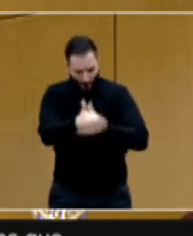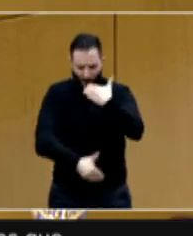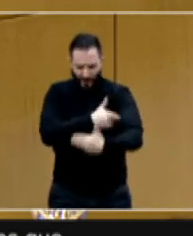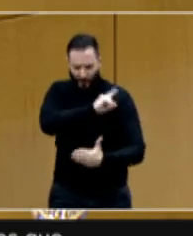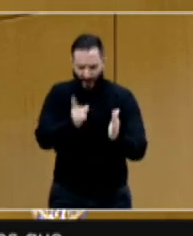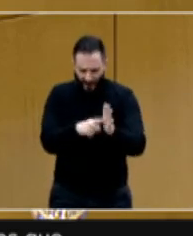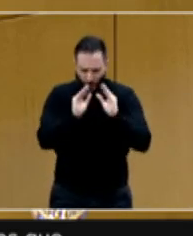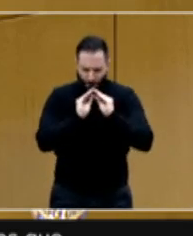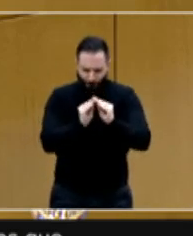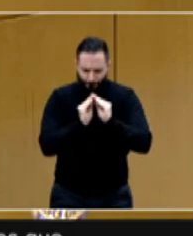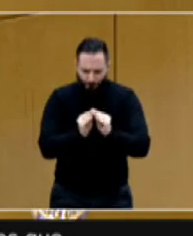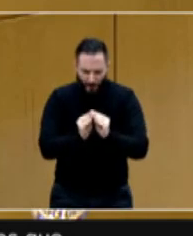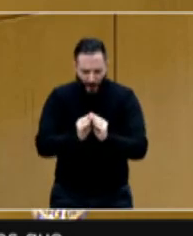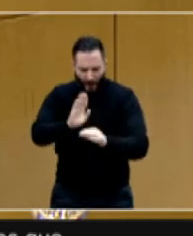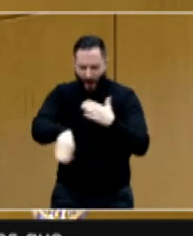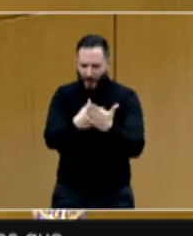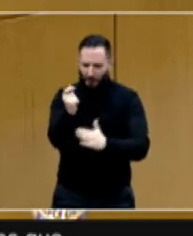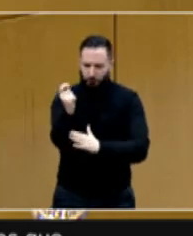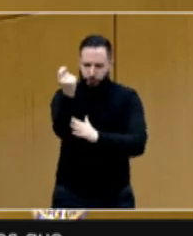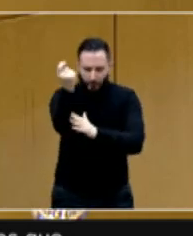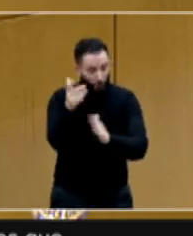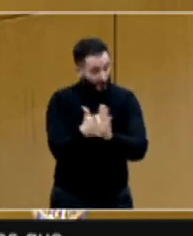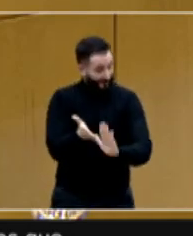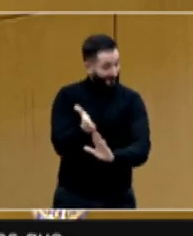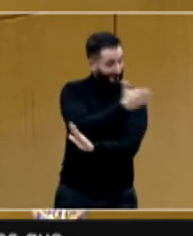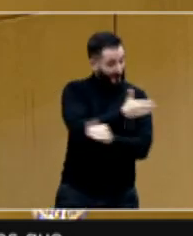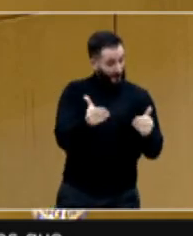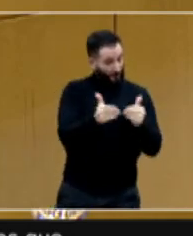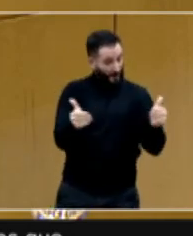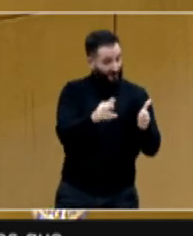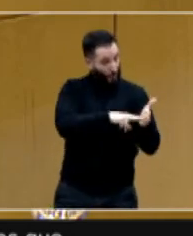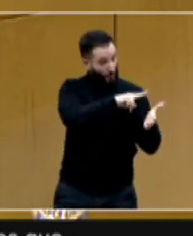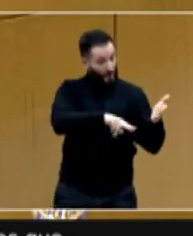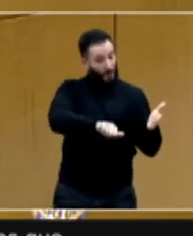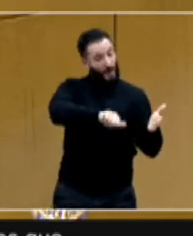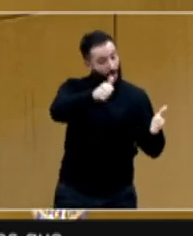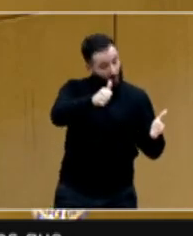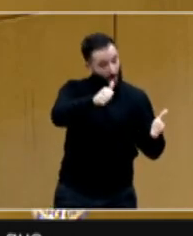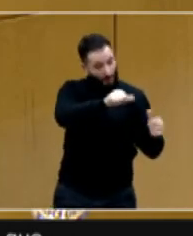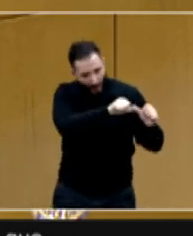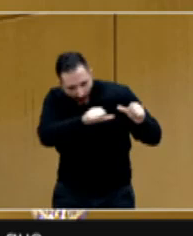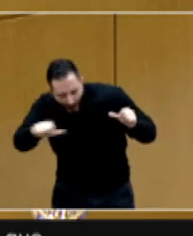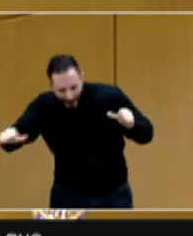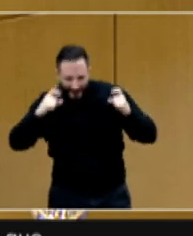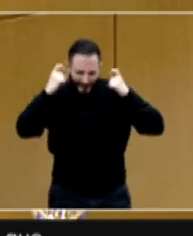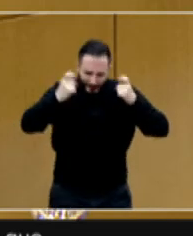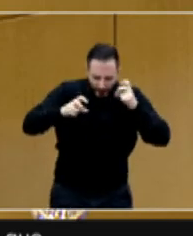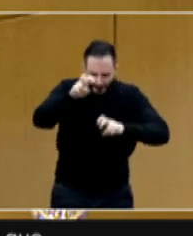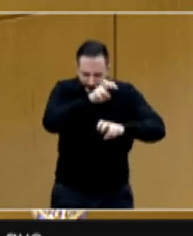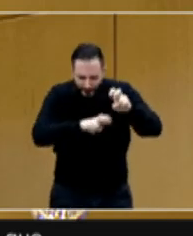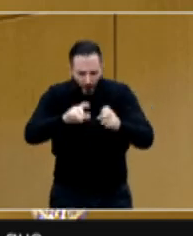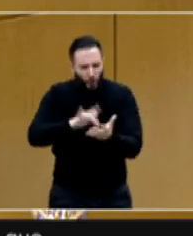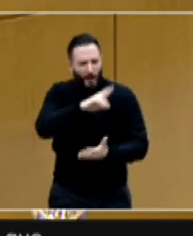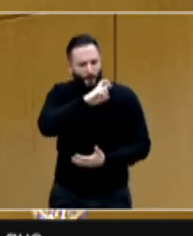y legislativo para conseguirla los que hemos estado desde que se aprobó la convención intentando sosteniendo que los operadores